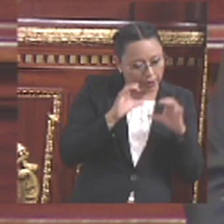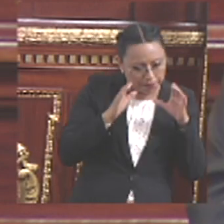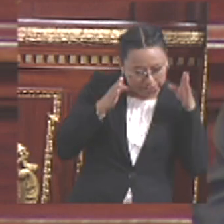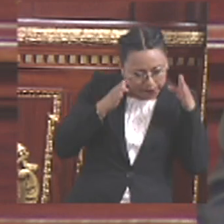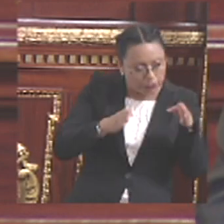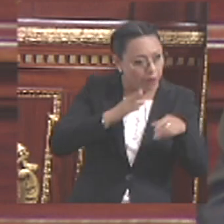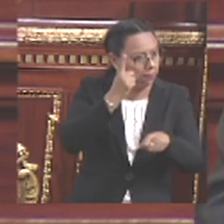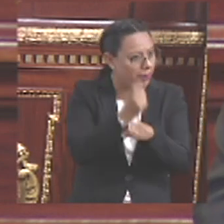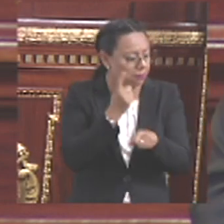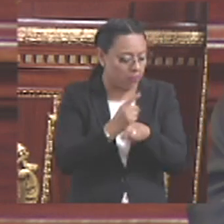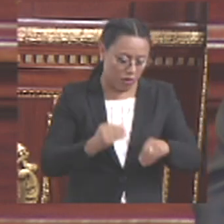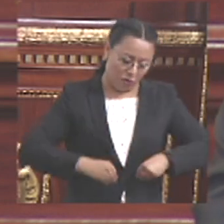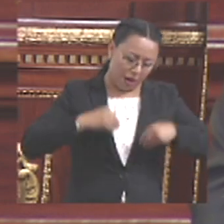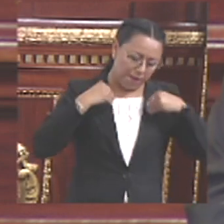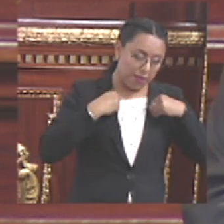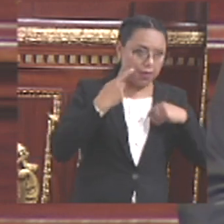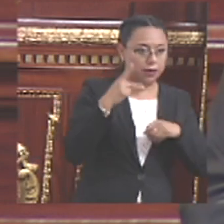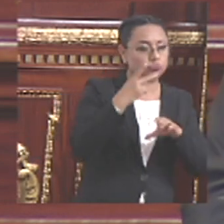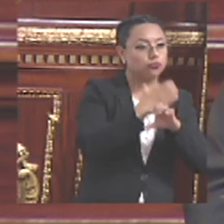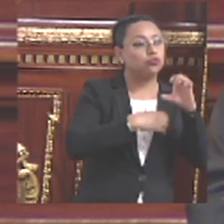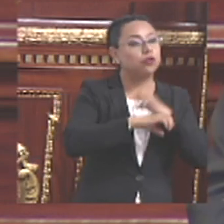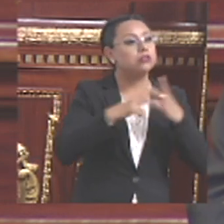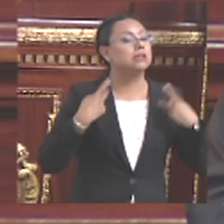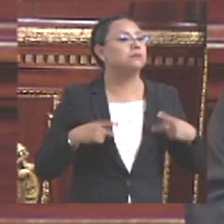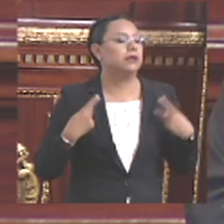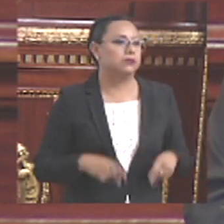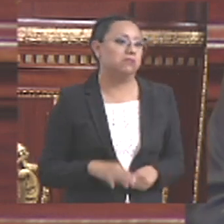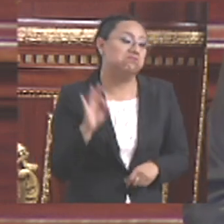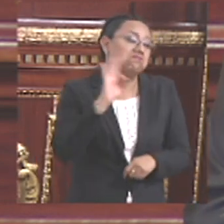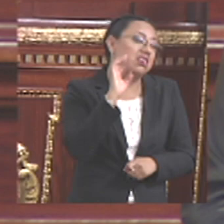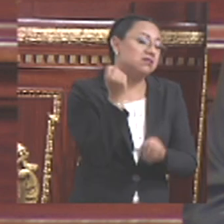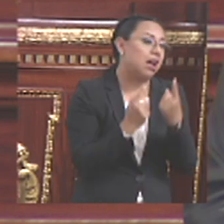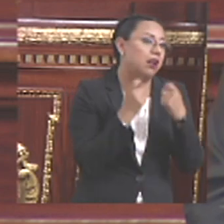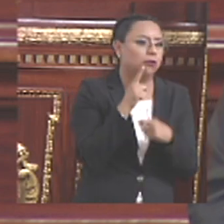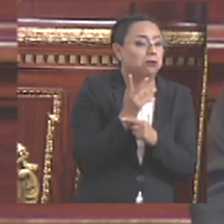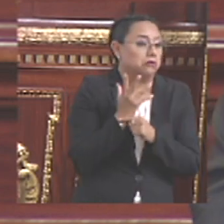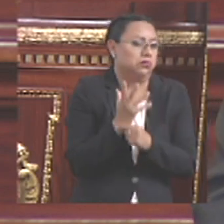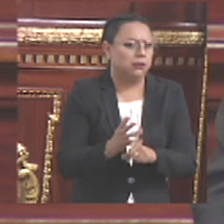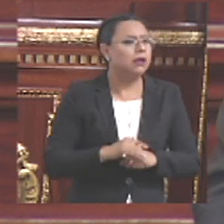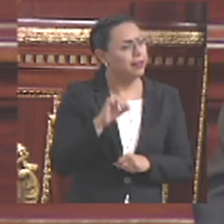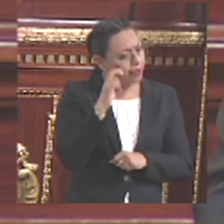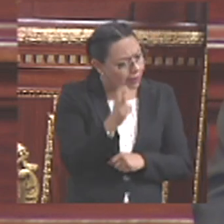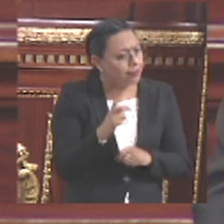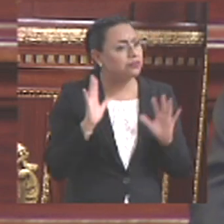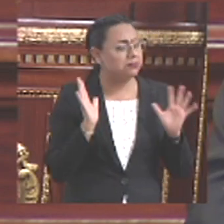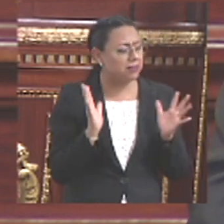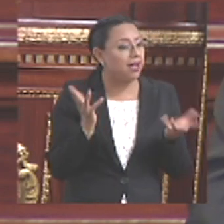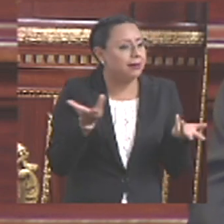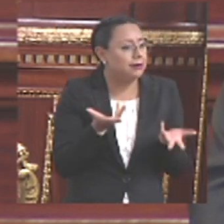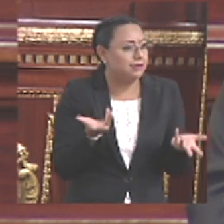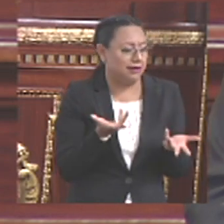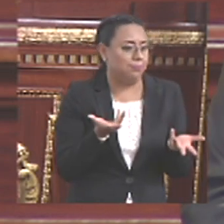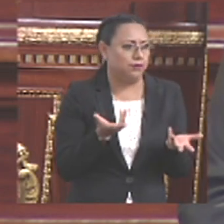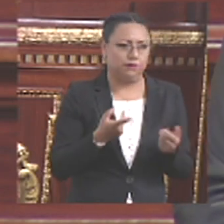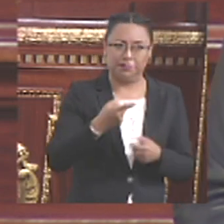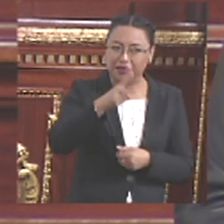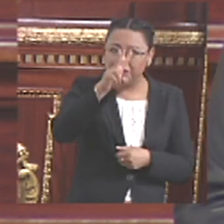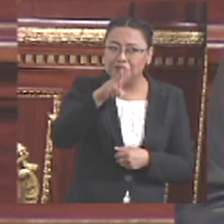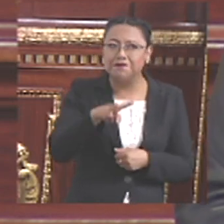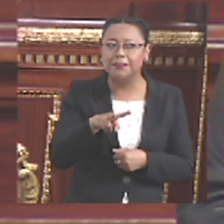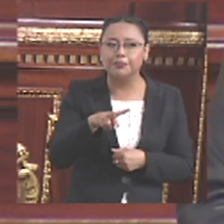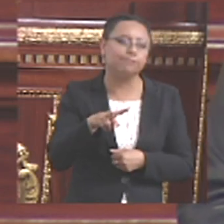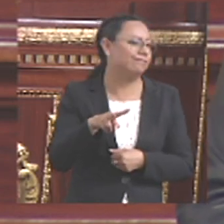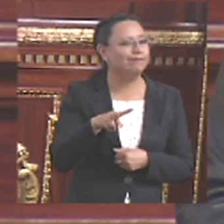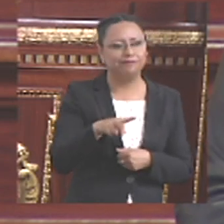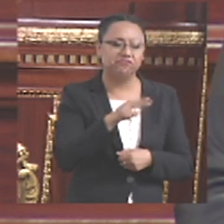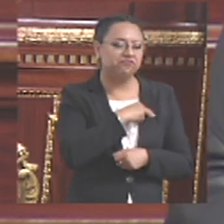y su patrimonio. Seguramente no faltará quien diga que sí se ha hecho y ya se mencionó, pero la realidad nos dice